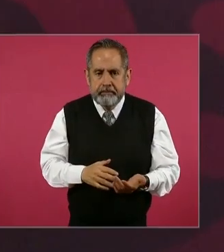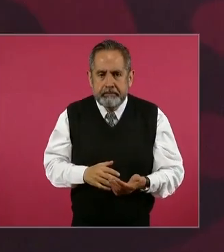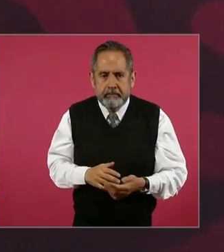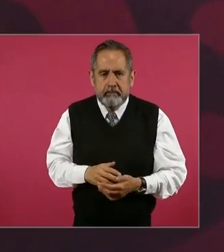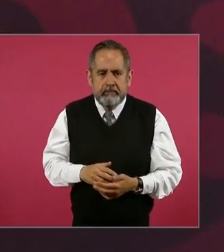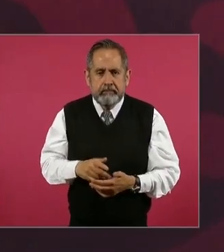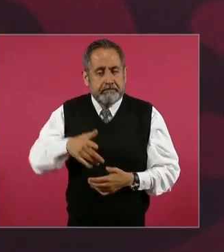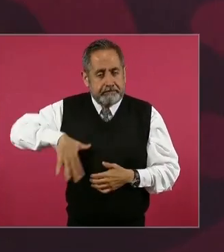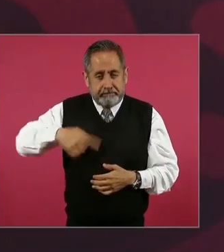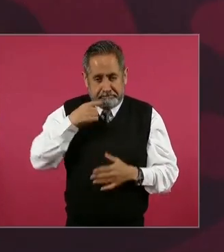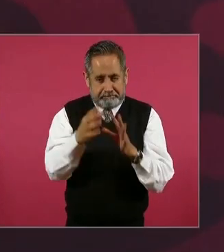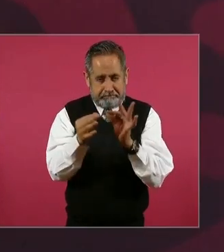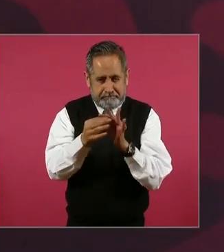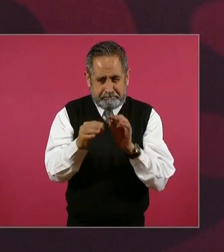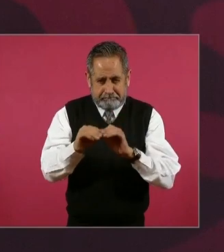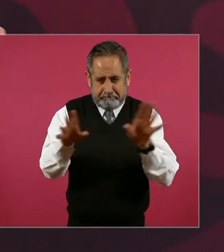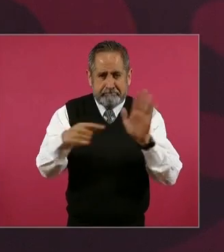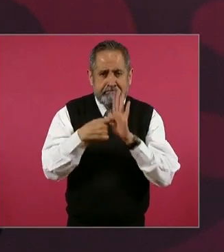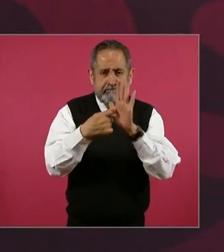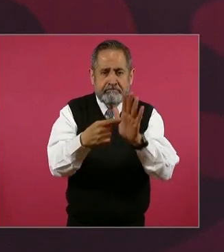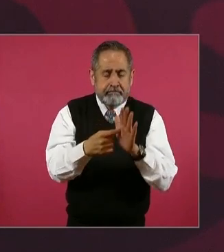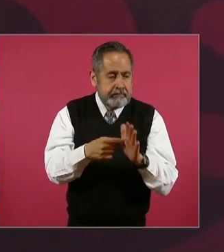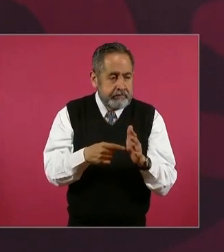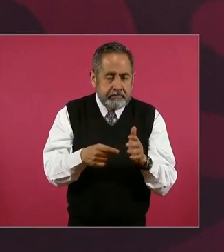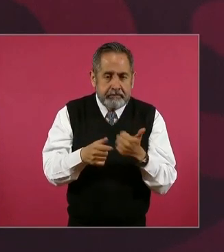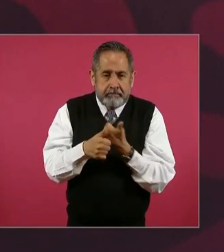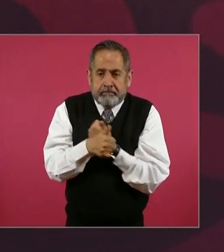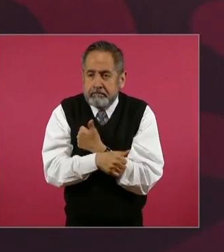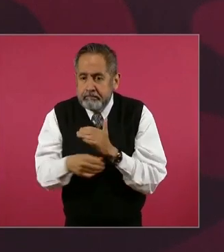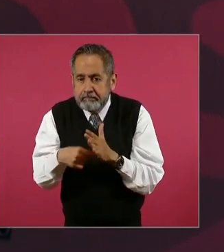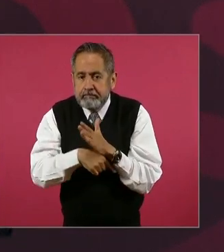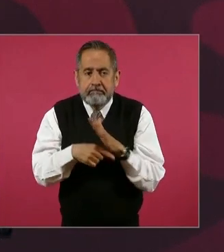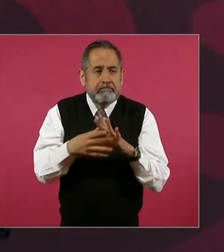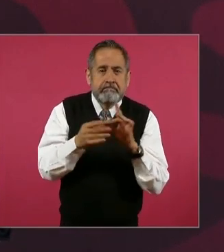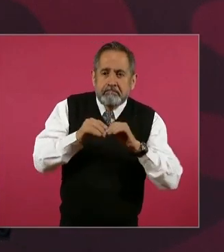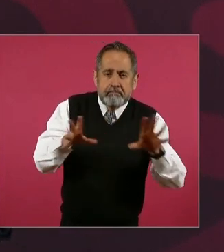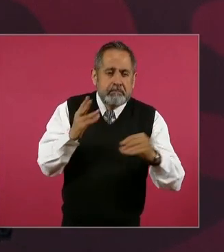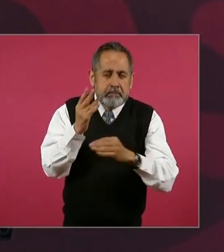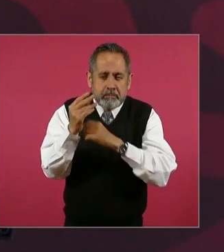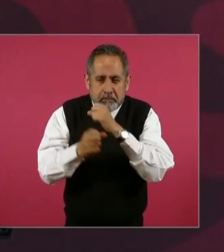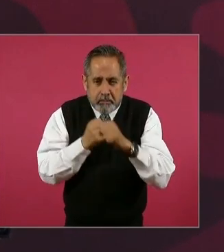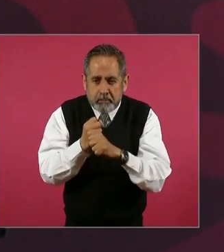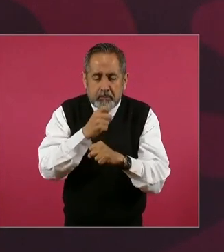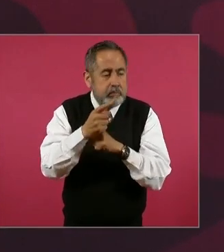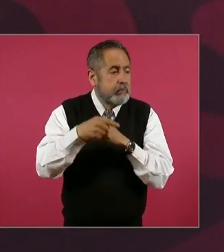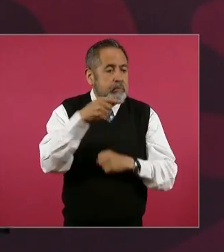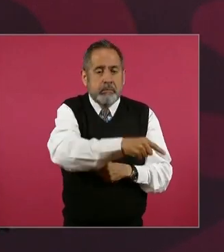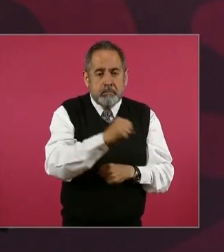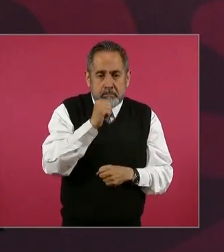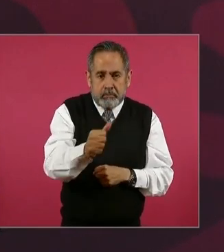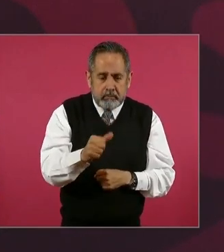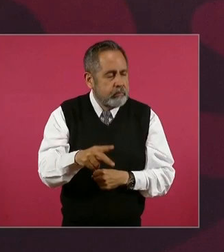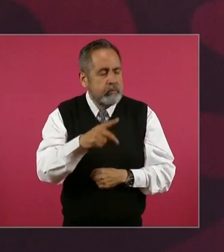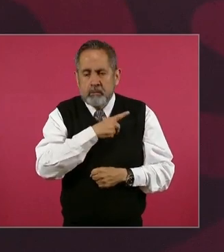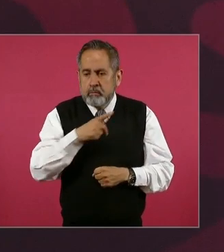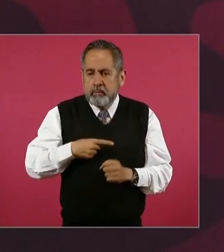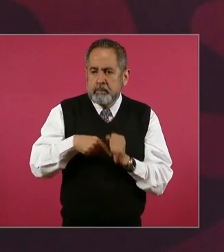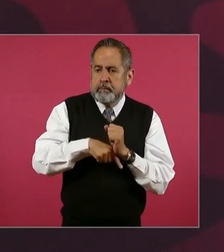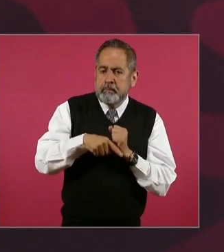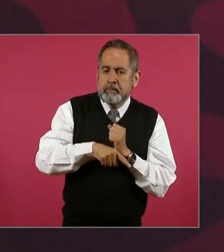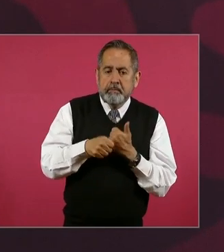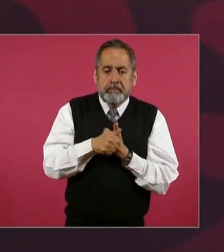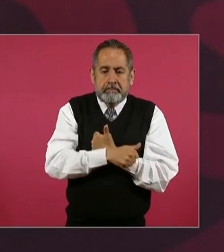dicho una cosa que ha estado oculta durante años y no debe